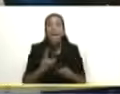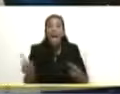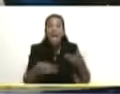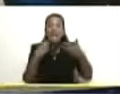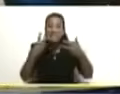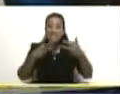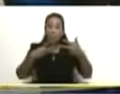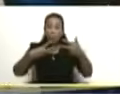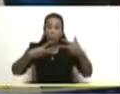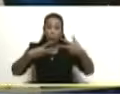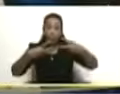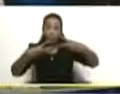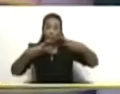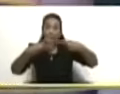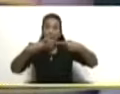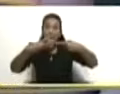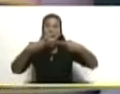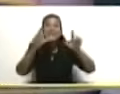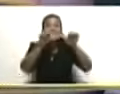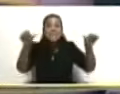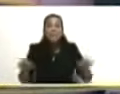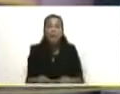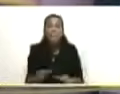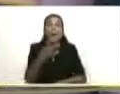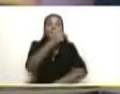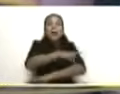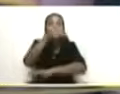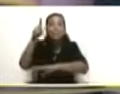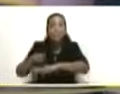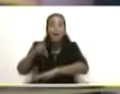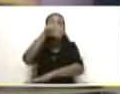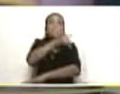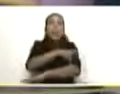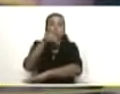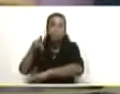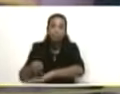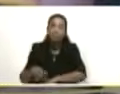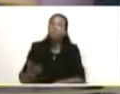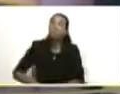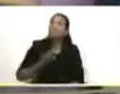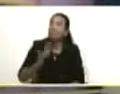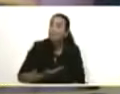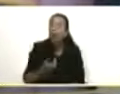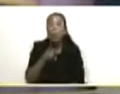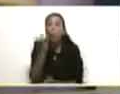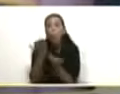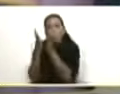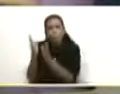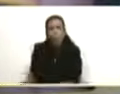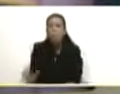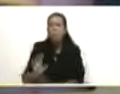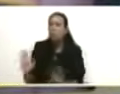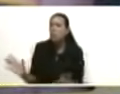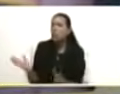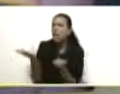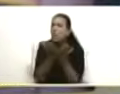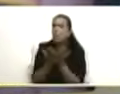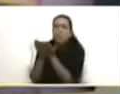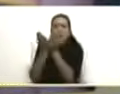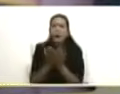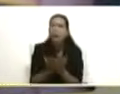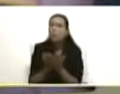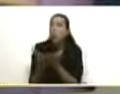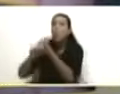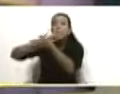lugar, Génesis. Sistema Nacional de Pasantías, presidente. Esto es importantísimo porque muchos de nuestros jóvenes han